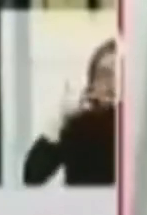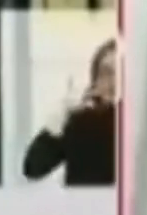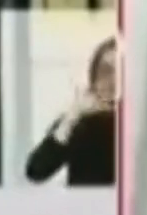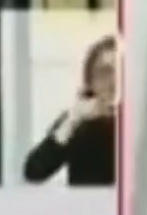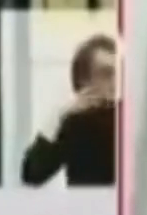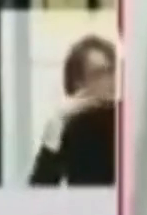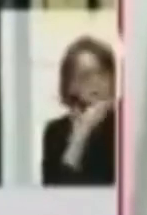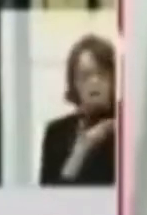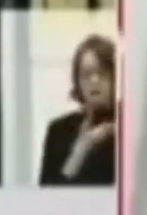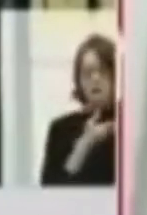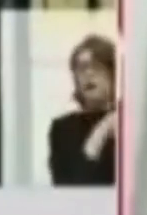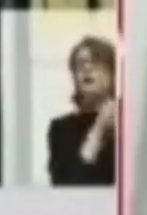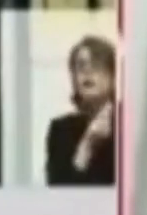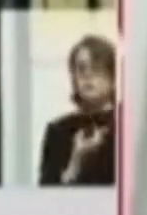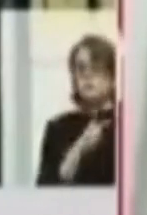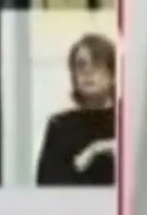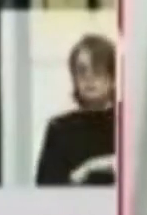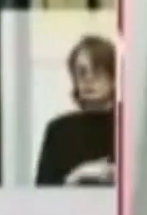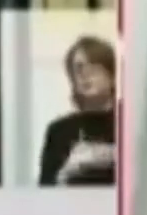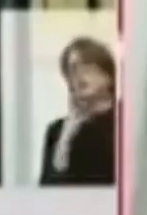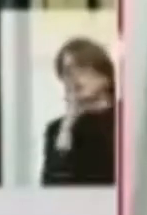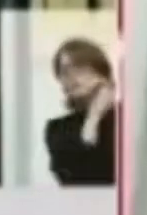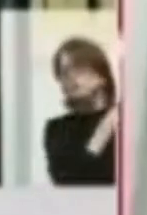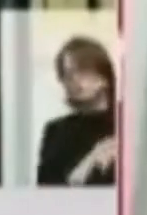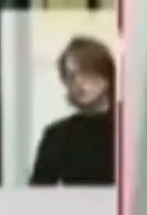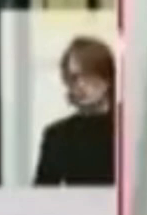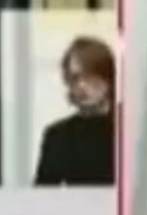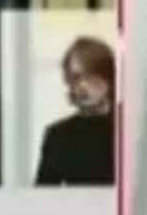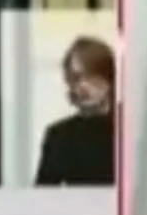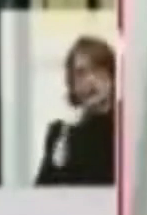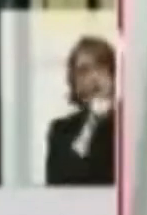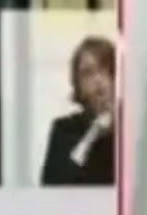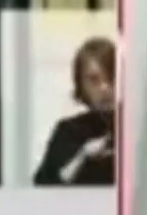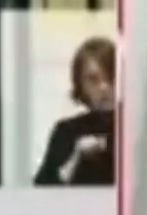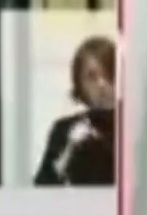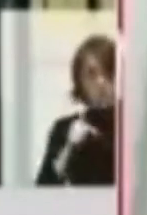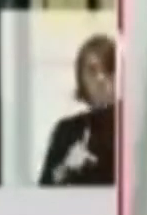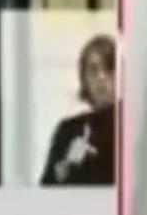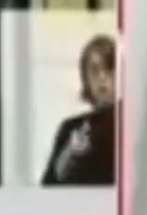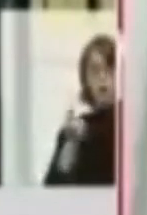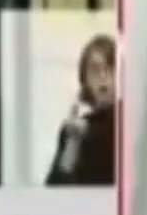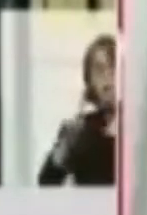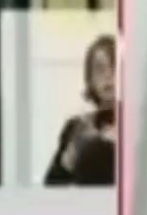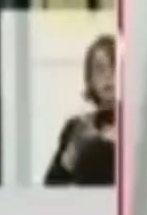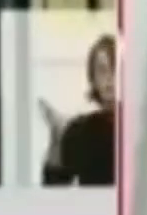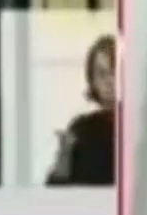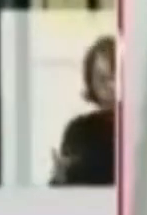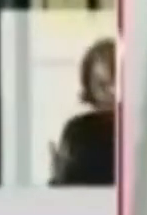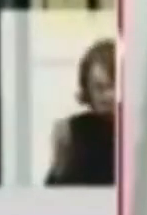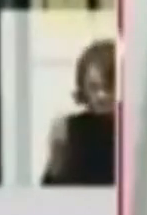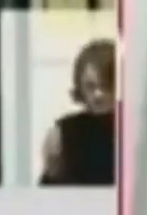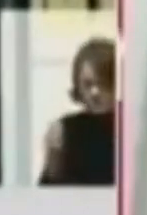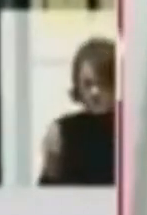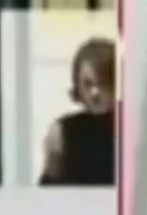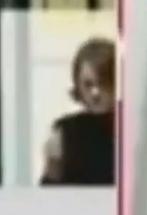Jeanine, por temas de corrupción. Entonces hace una referencia como que, mirá lo que pasó allá, y si vuelve Lula, si vuelve PT, mirá lo que